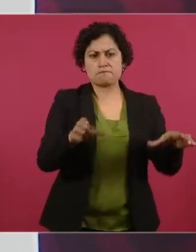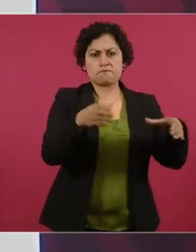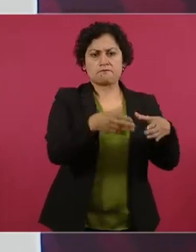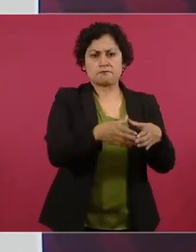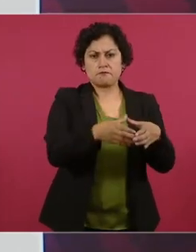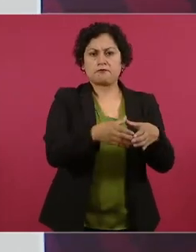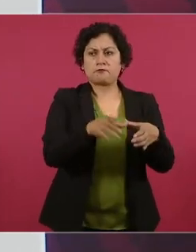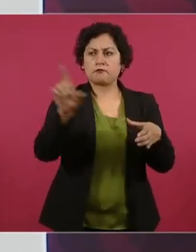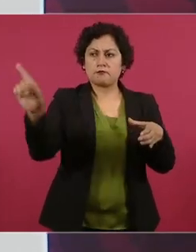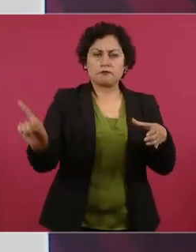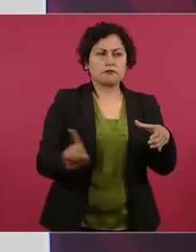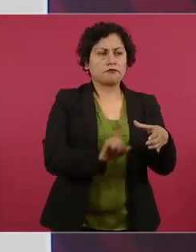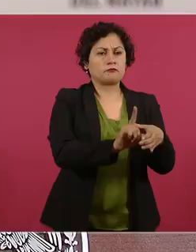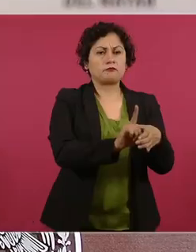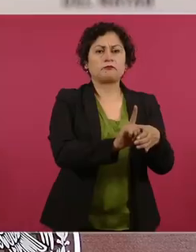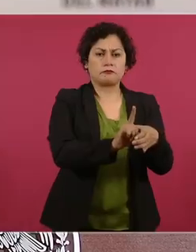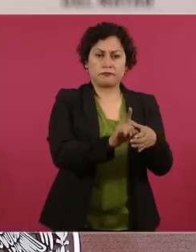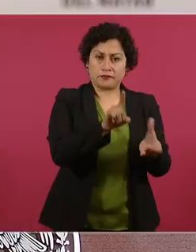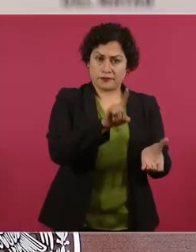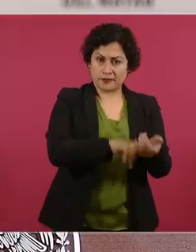y le dijeron,